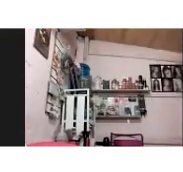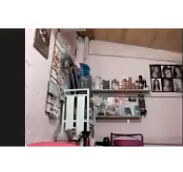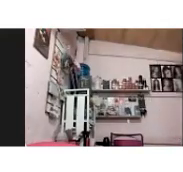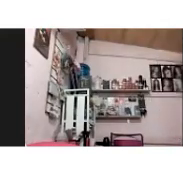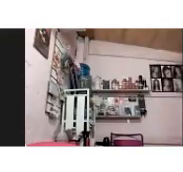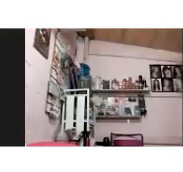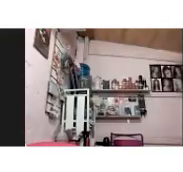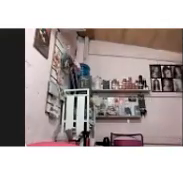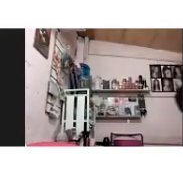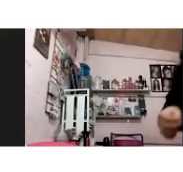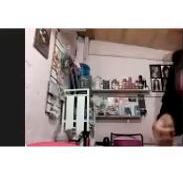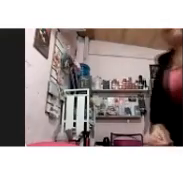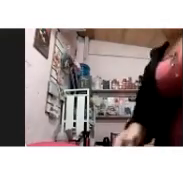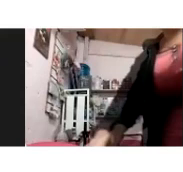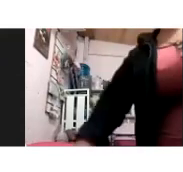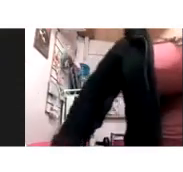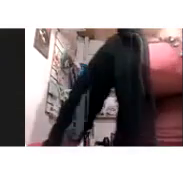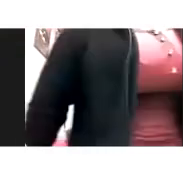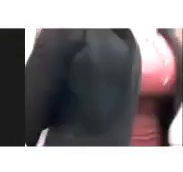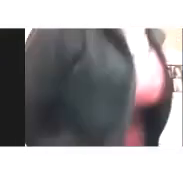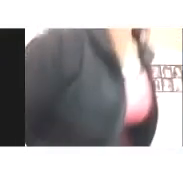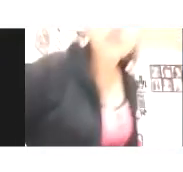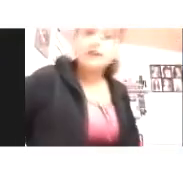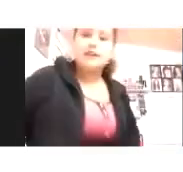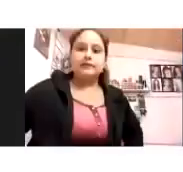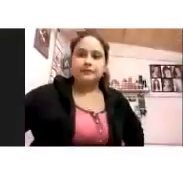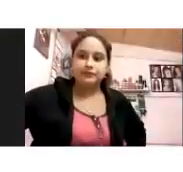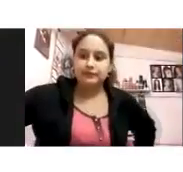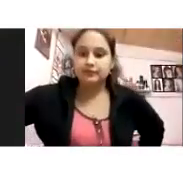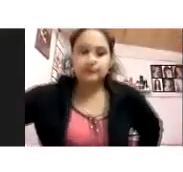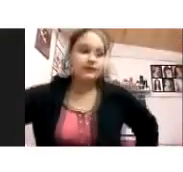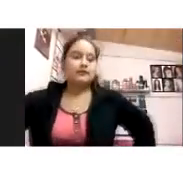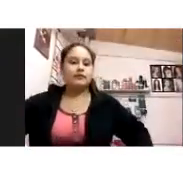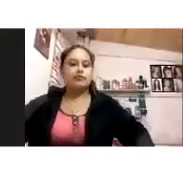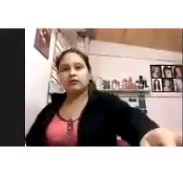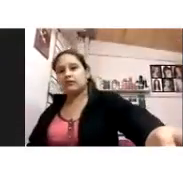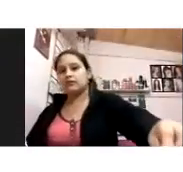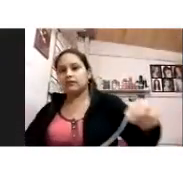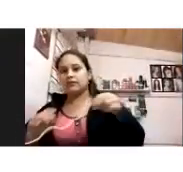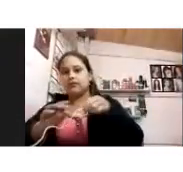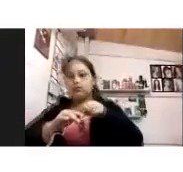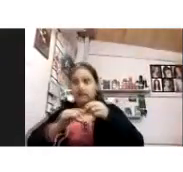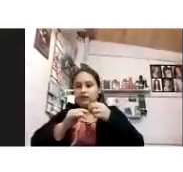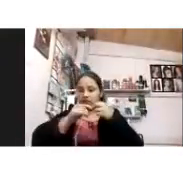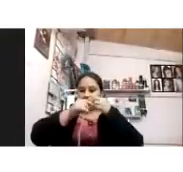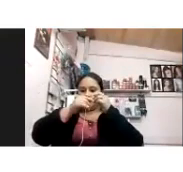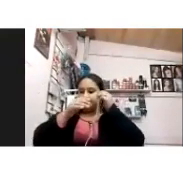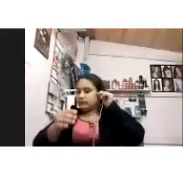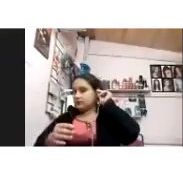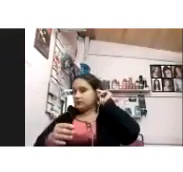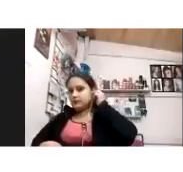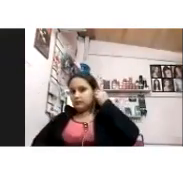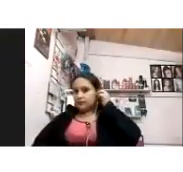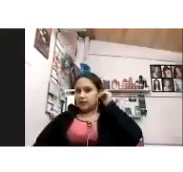familiar, escolar, también de trabajo. Por eso es importante que las autoridades siempre inviertan en la salud mental, porque eso